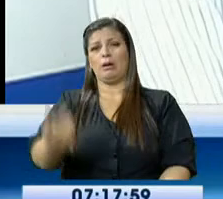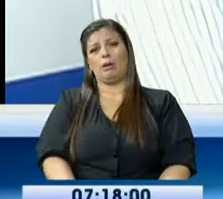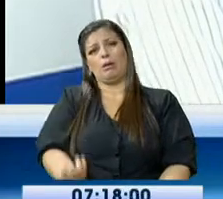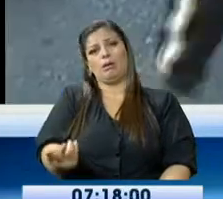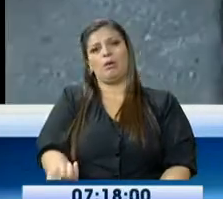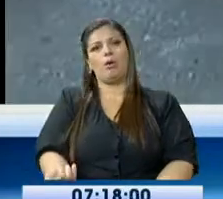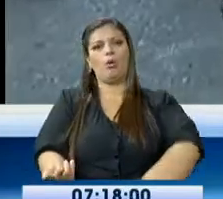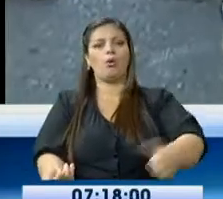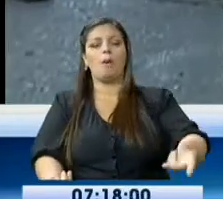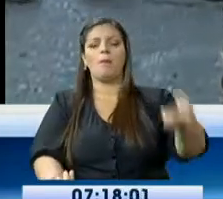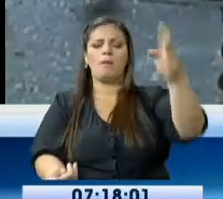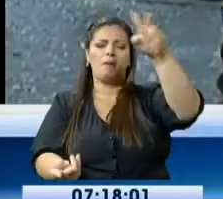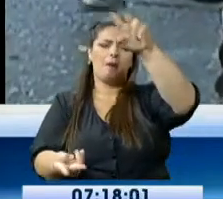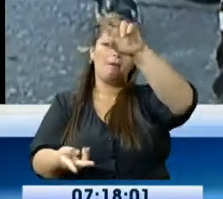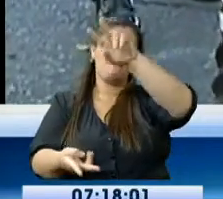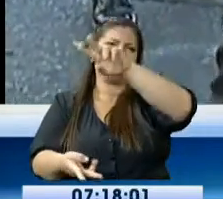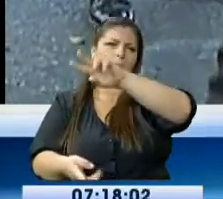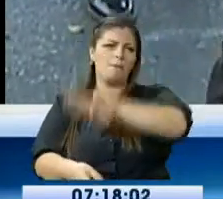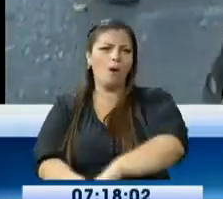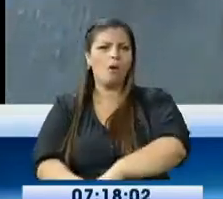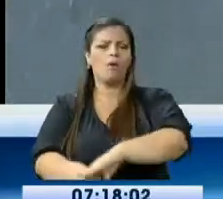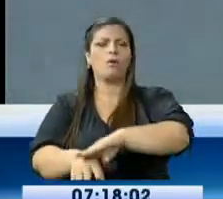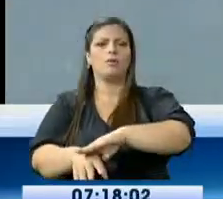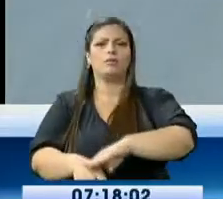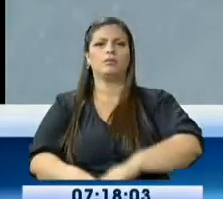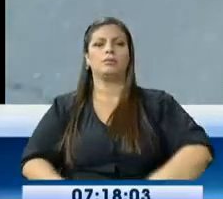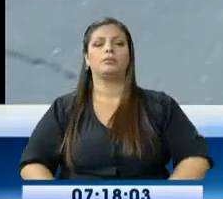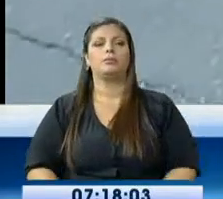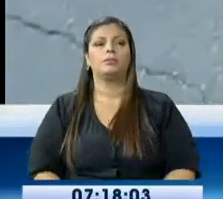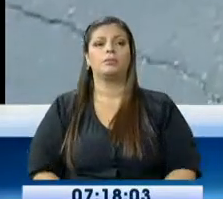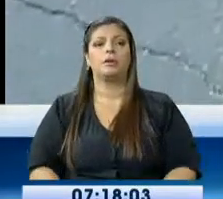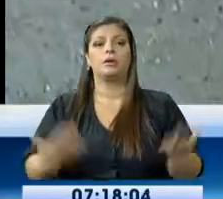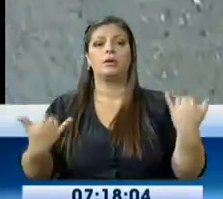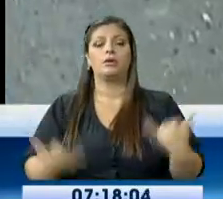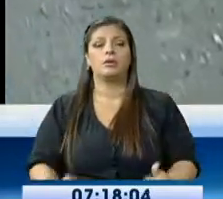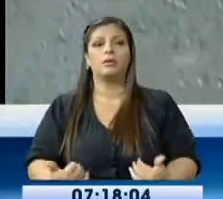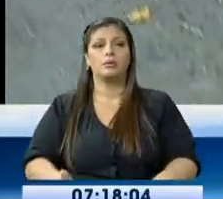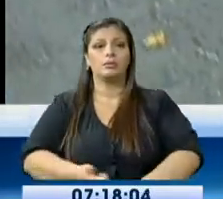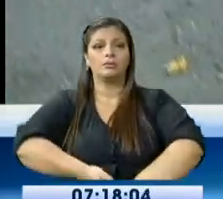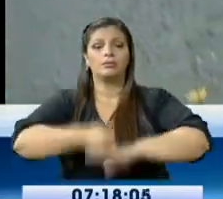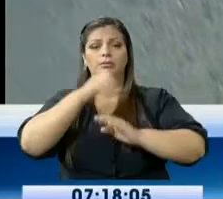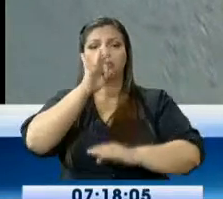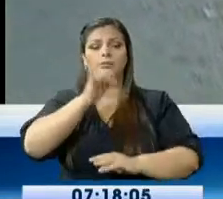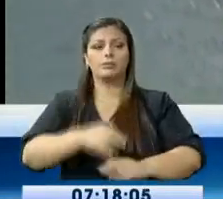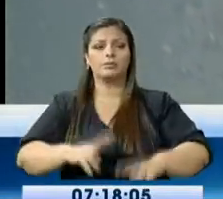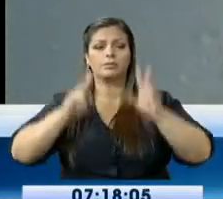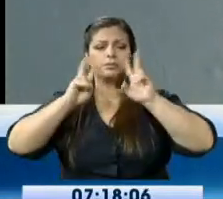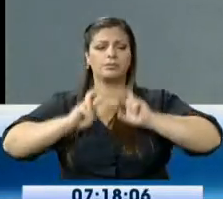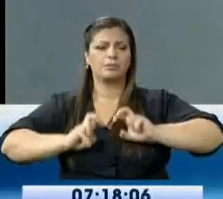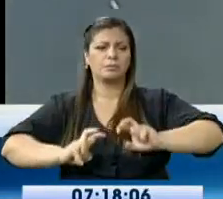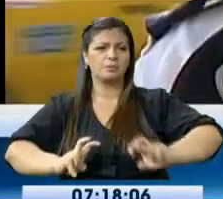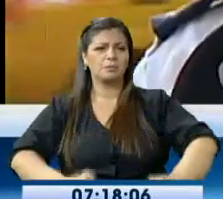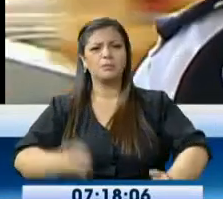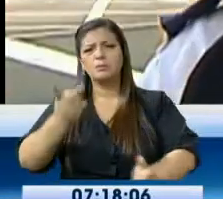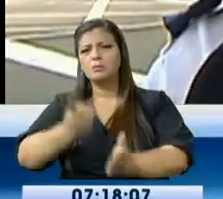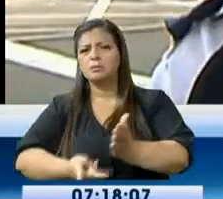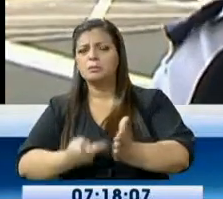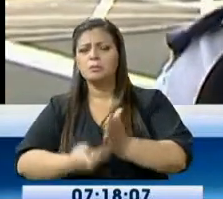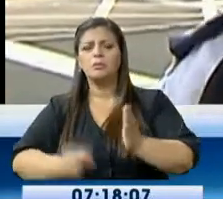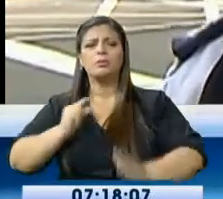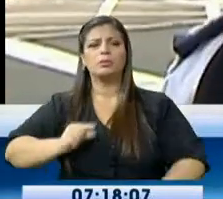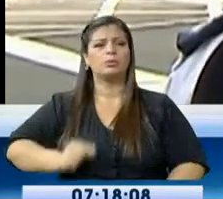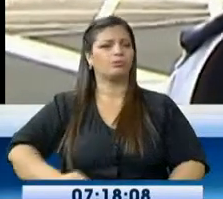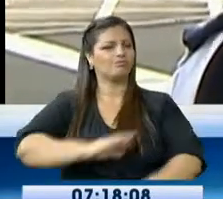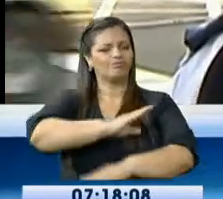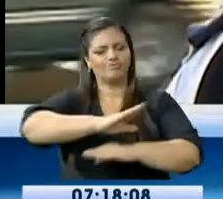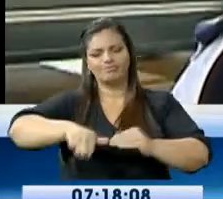orfandad. Por su parte, agentes de tránsito investigan las causas que dieron origen a este accidente. Ahí a la subida